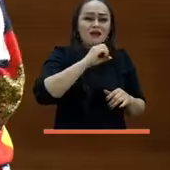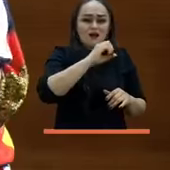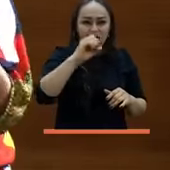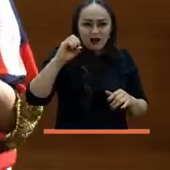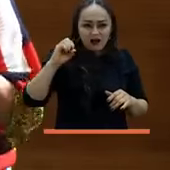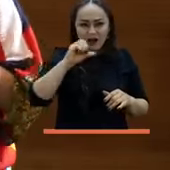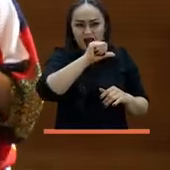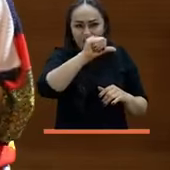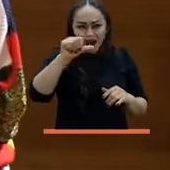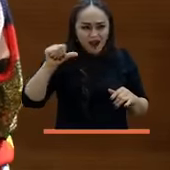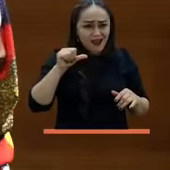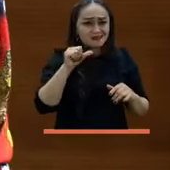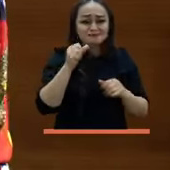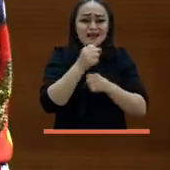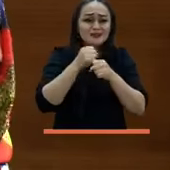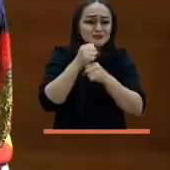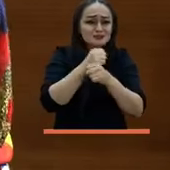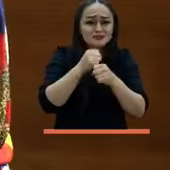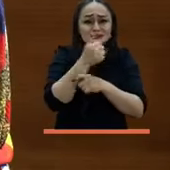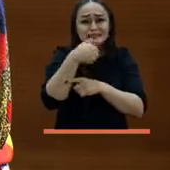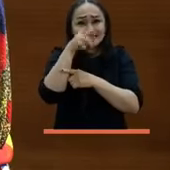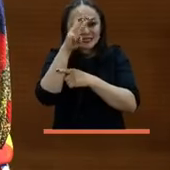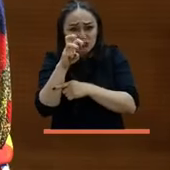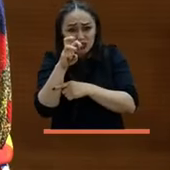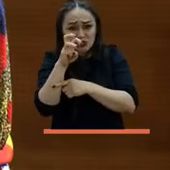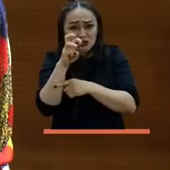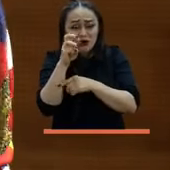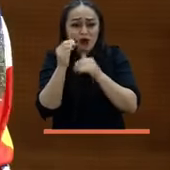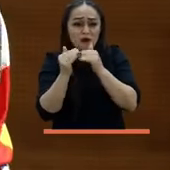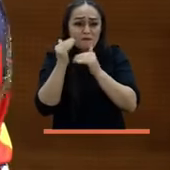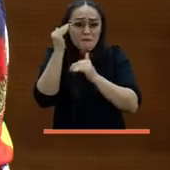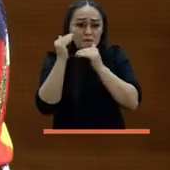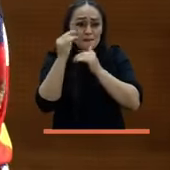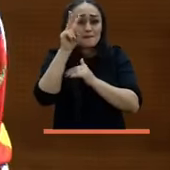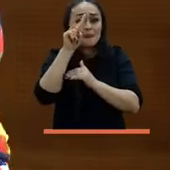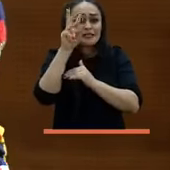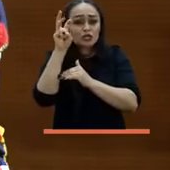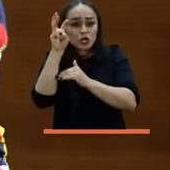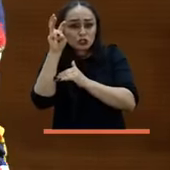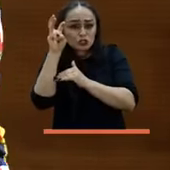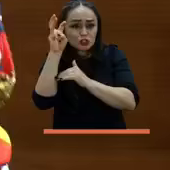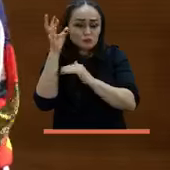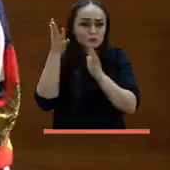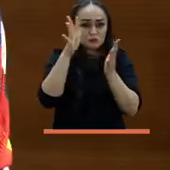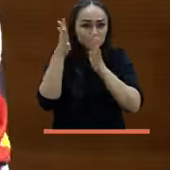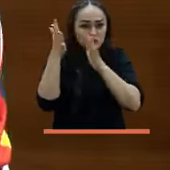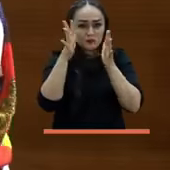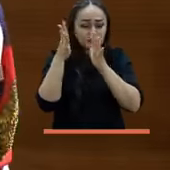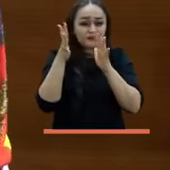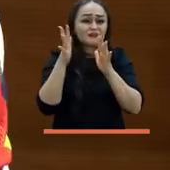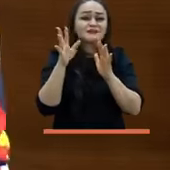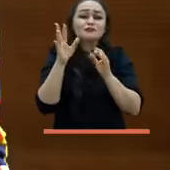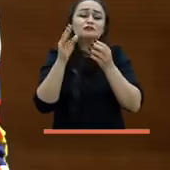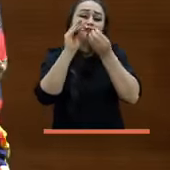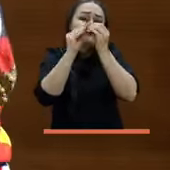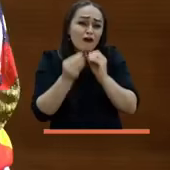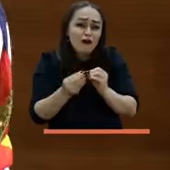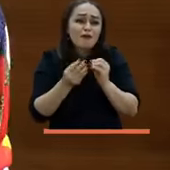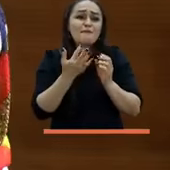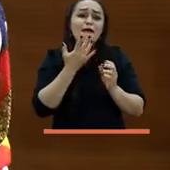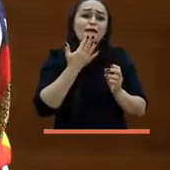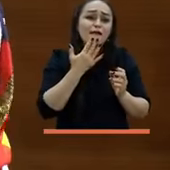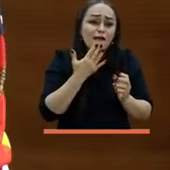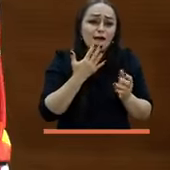18 años hasta los 28 años que es nuestra clasificación de jóvenes sin importar ni formas ni colores ni